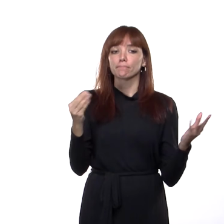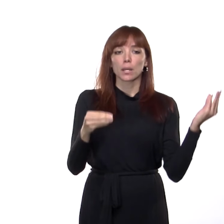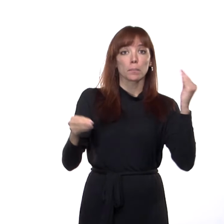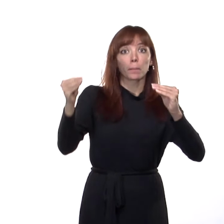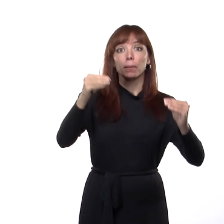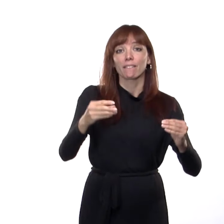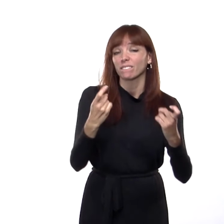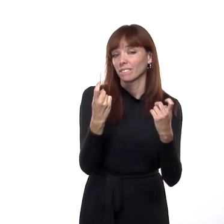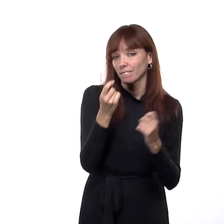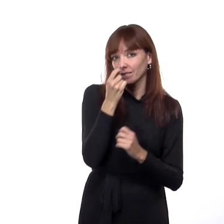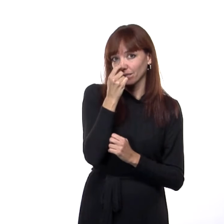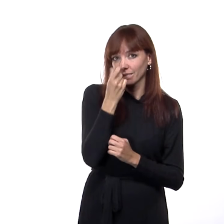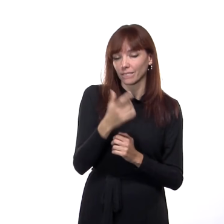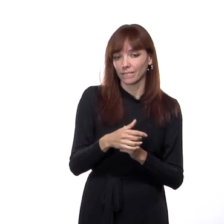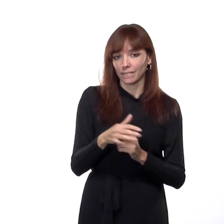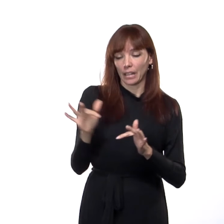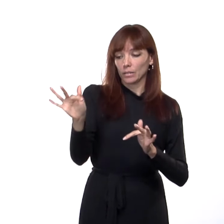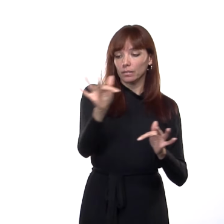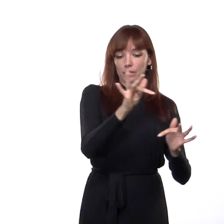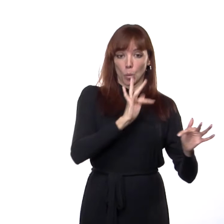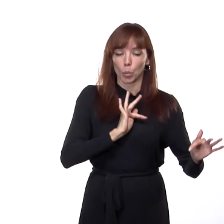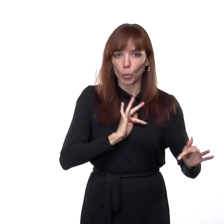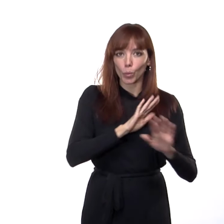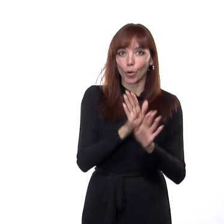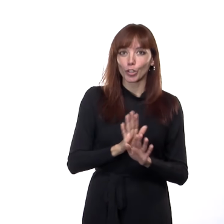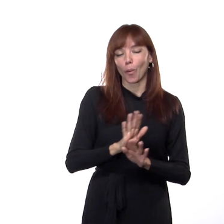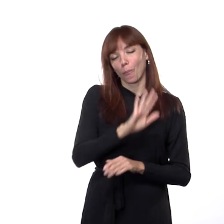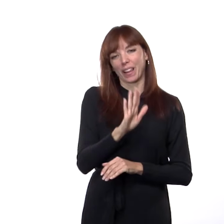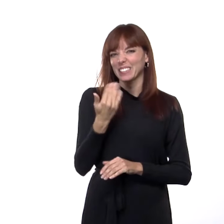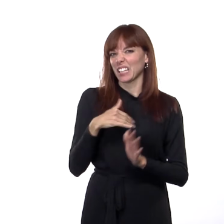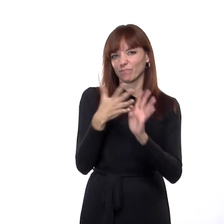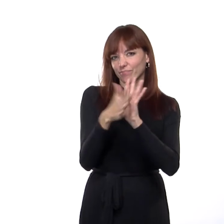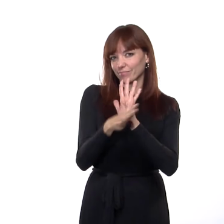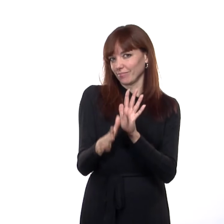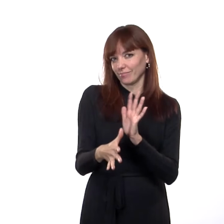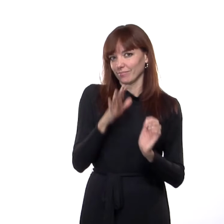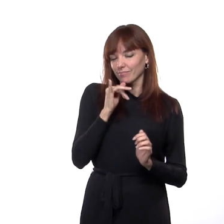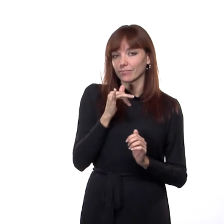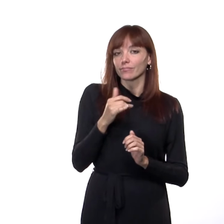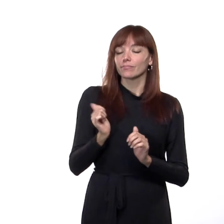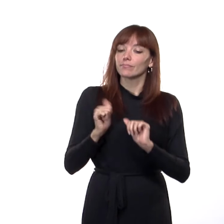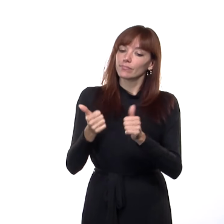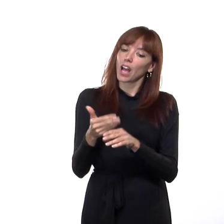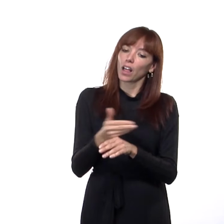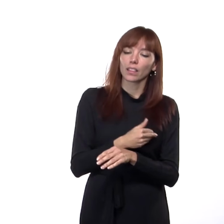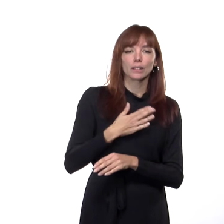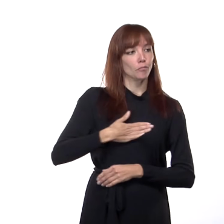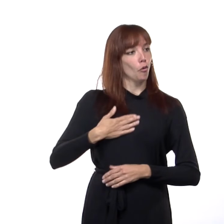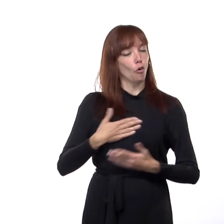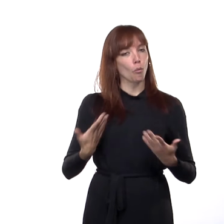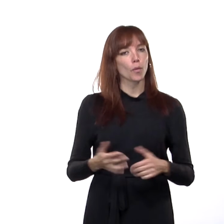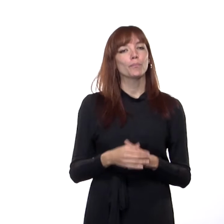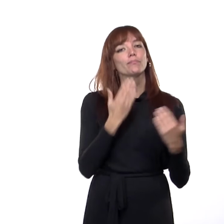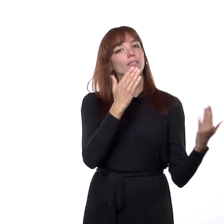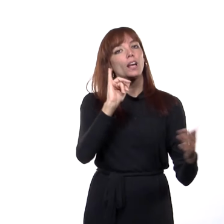decir que así los que hablamos de último parece que está todo dicho y bueno antes de empezar bueno me siento como en mi casa quería agradecer a incyde